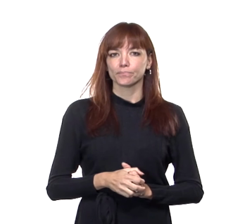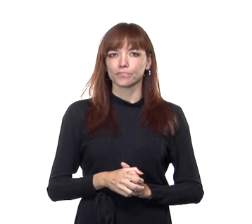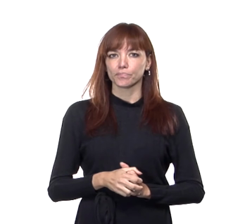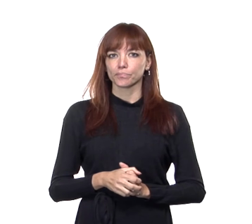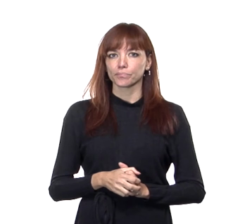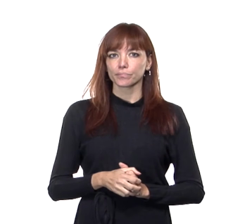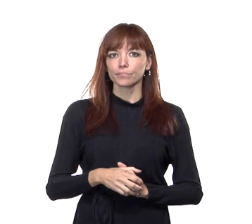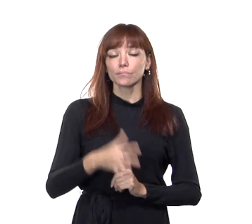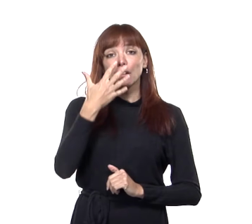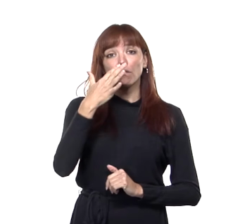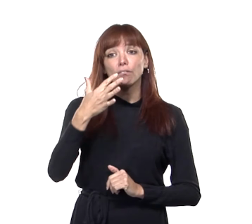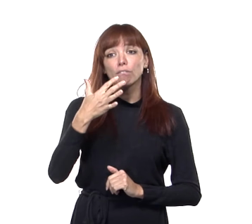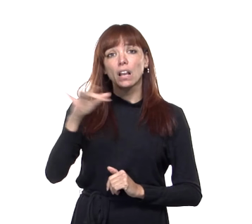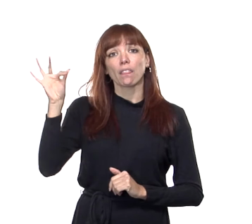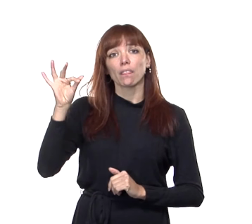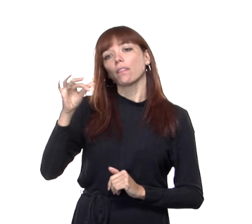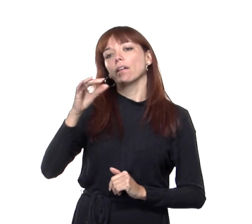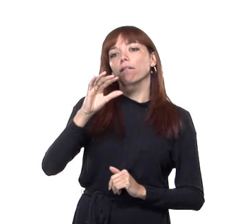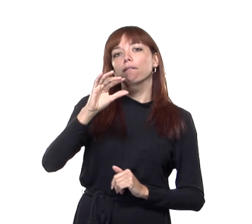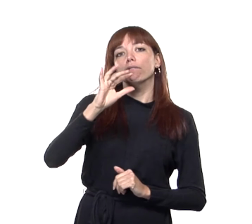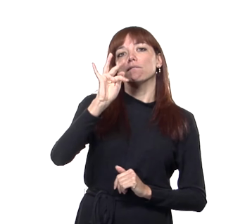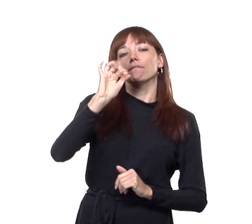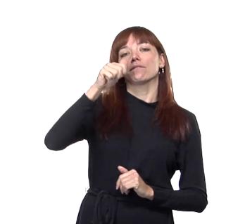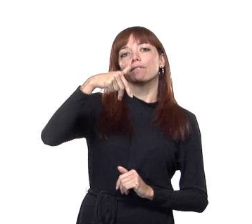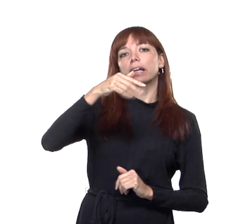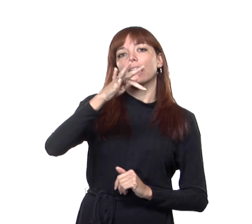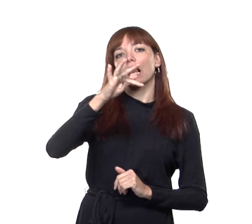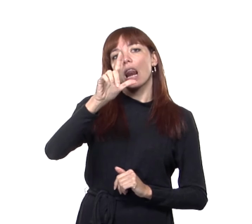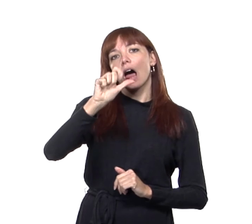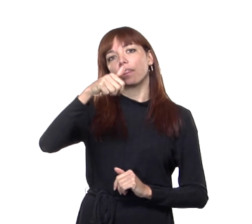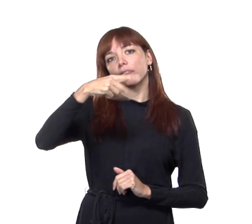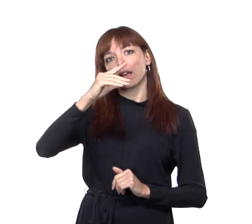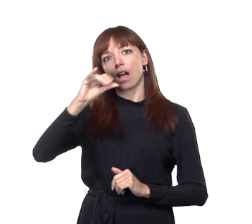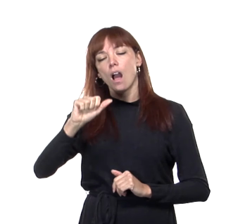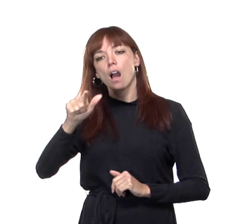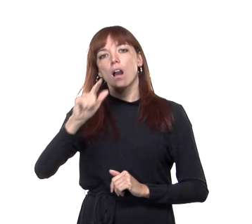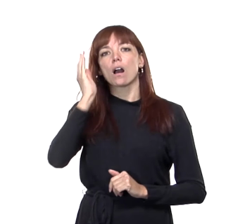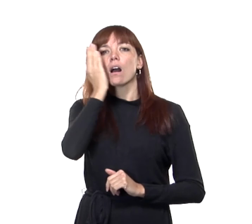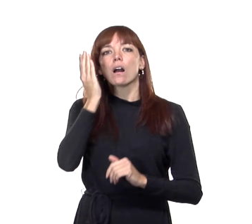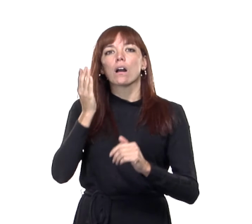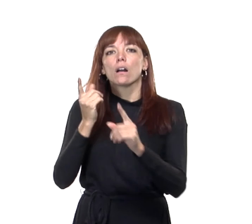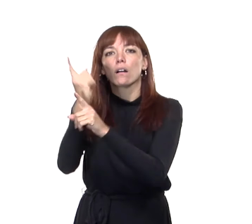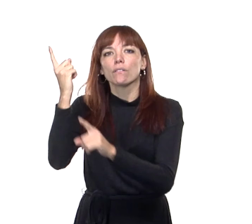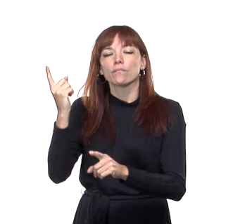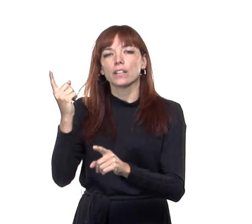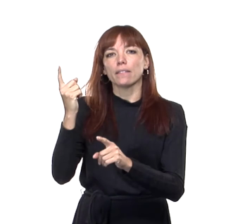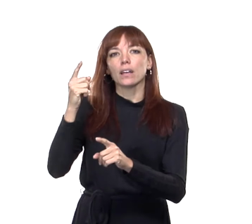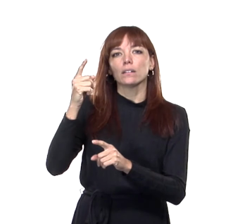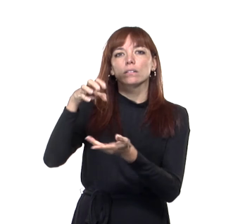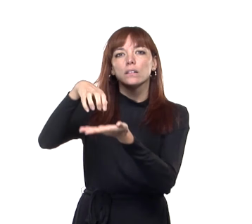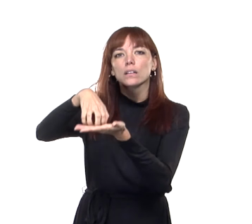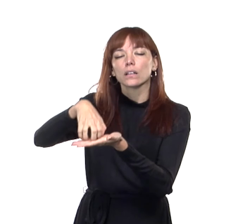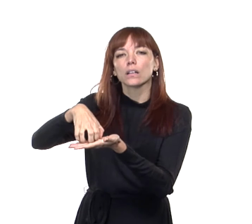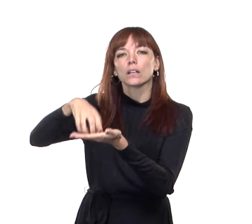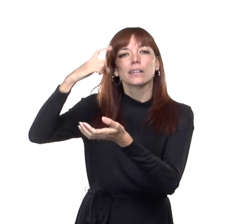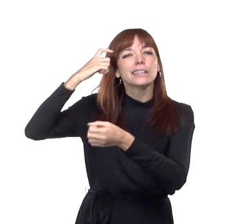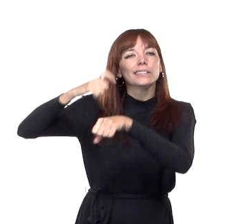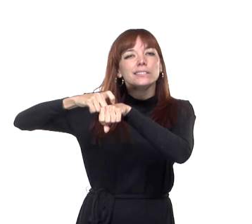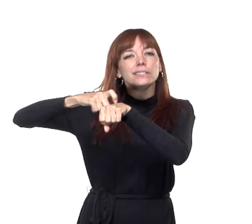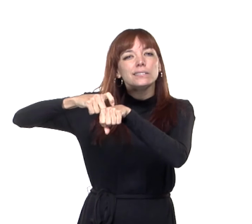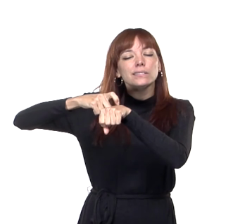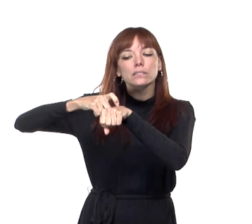en finlandia por ejemplo es uno de los últimos casos que he sabido se hackeó una clínica psiquiátrica y se